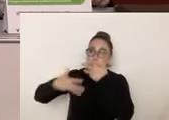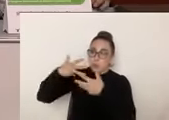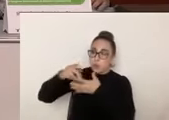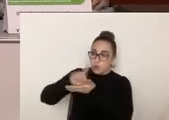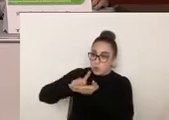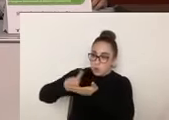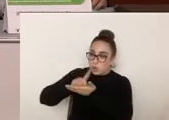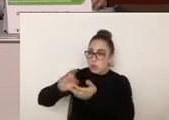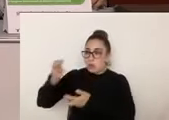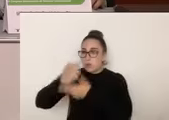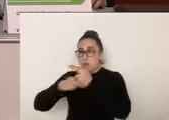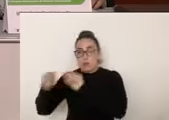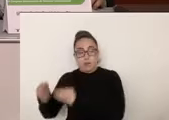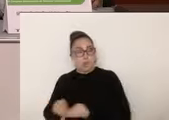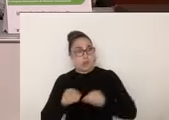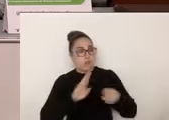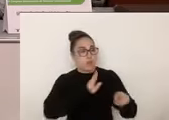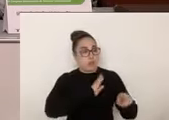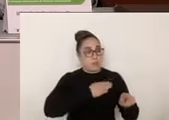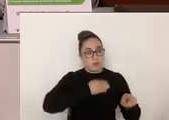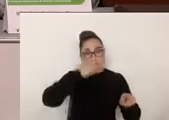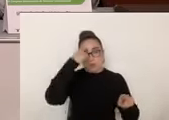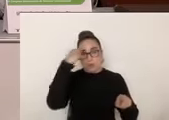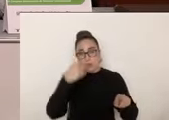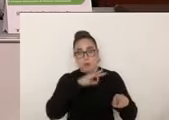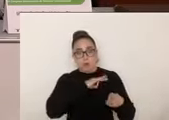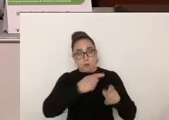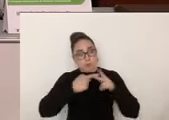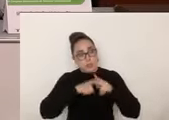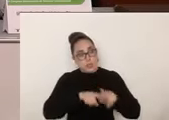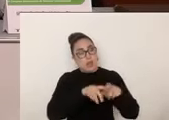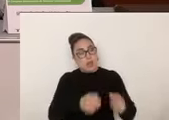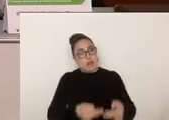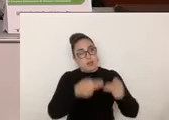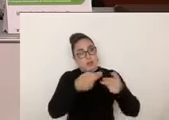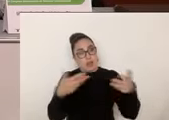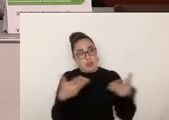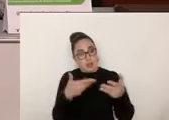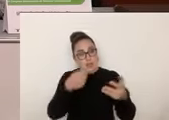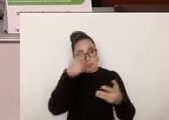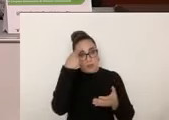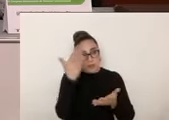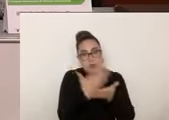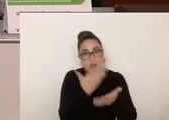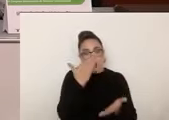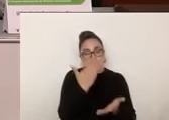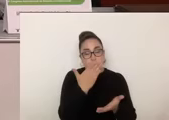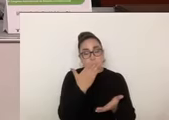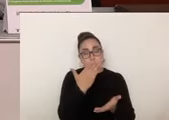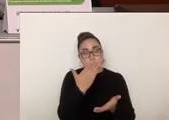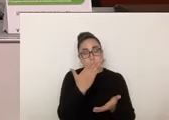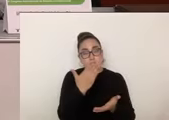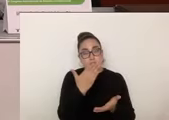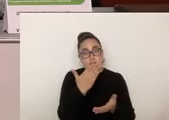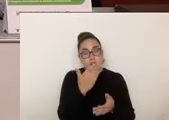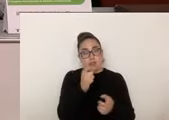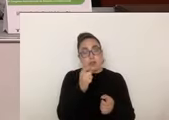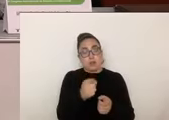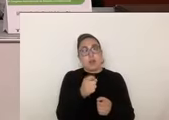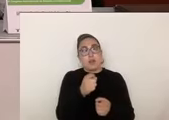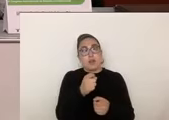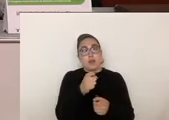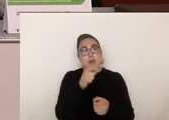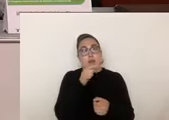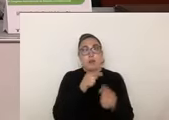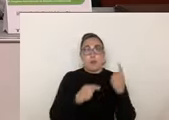o lo que sea, para que entre en el mercado negro, para pagar la operación, y estoy hablando de un caso real en el que el Tribunal Supremo Español